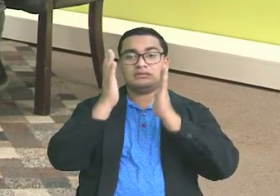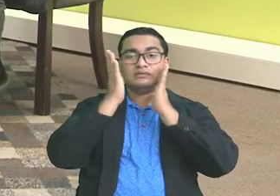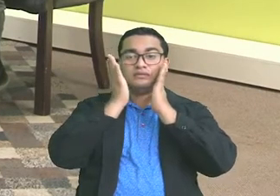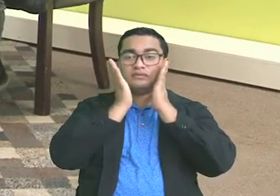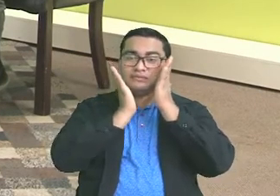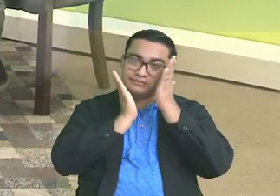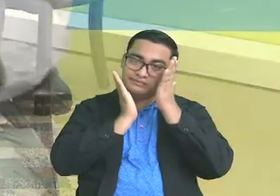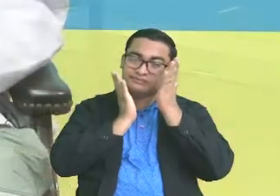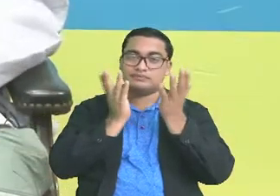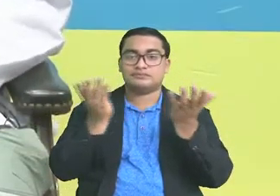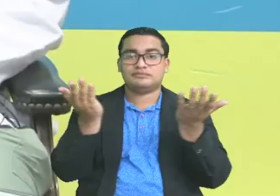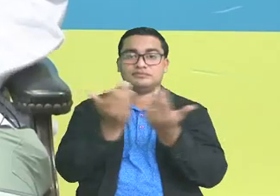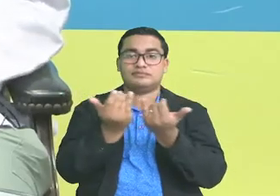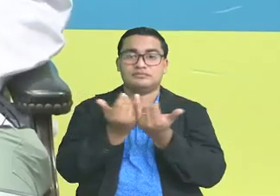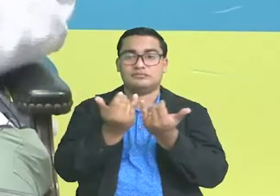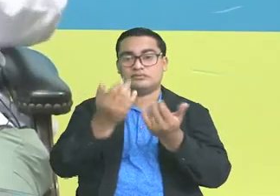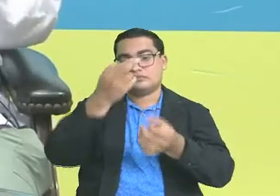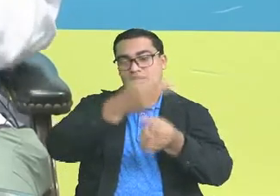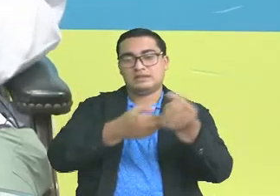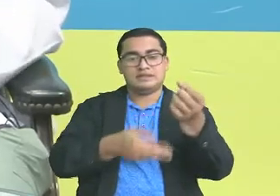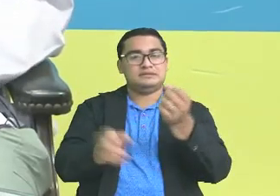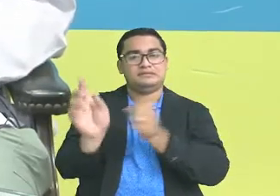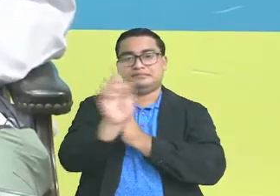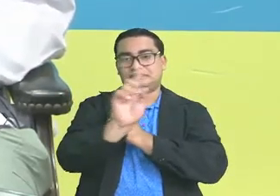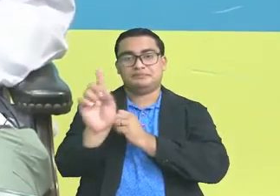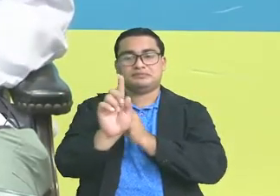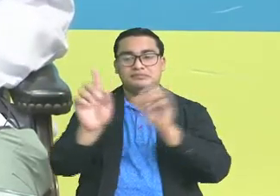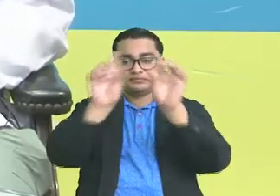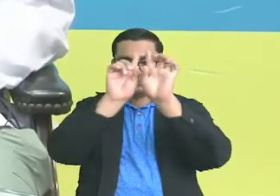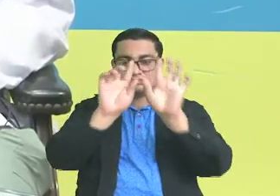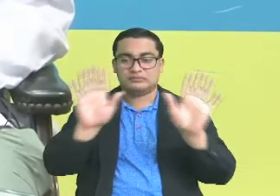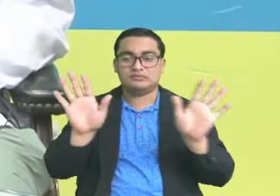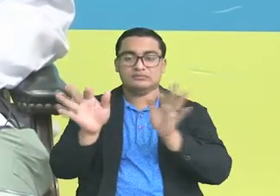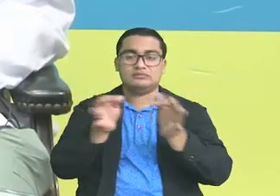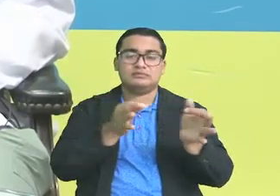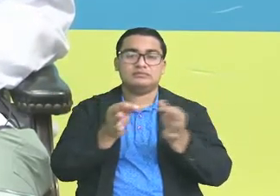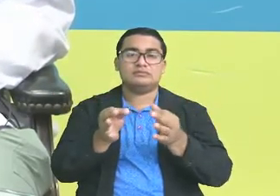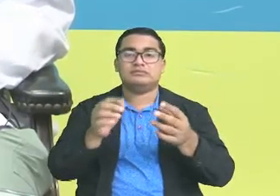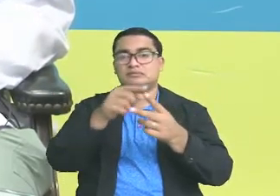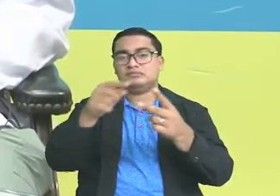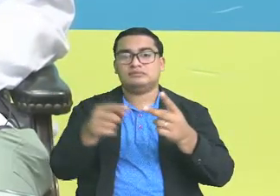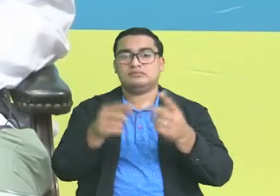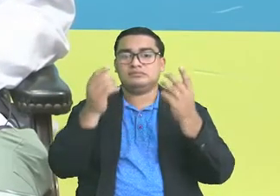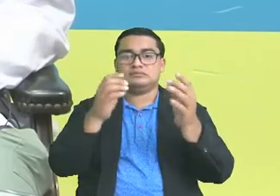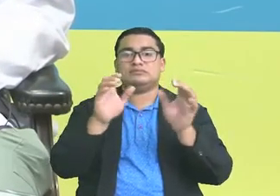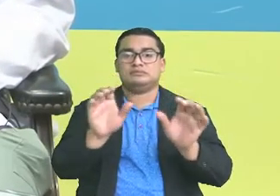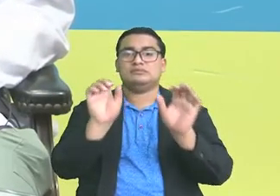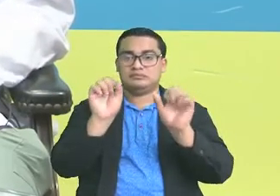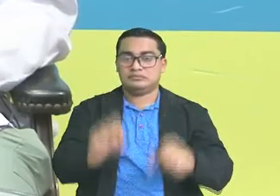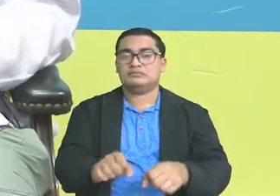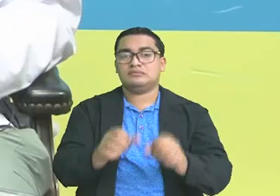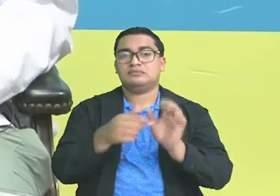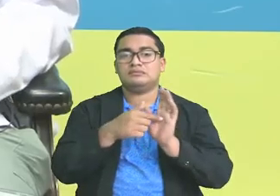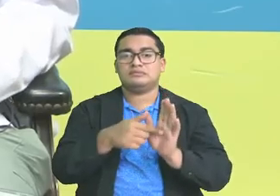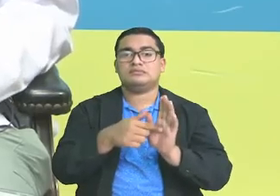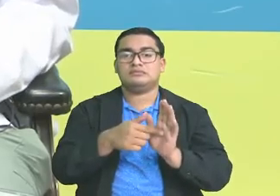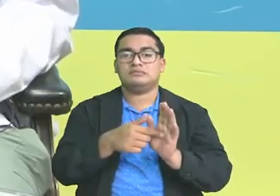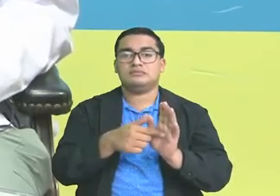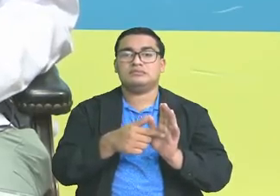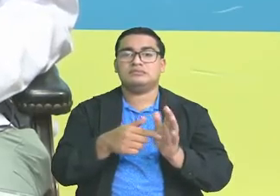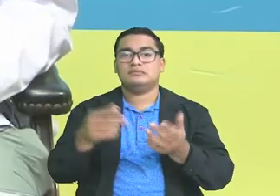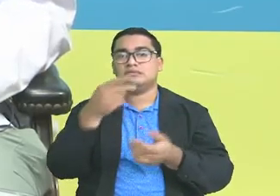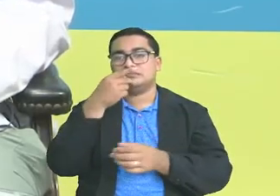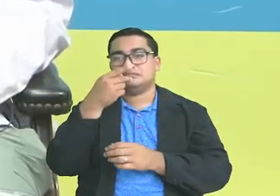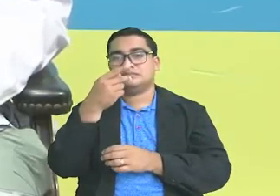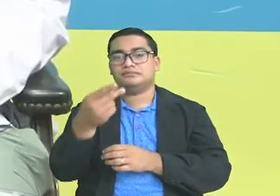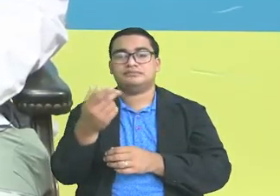que siempre es un sangrado. La sí, verdad es que pueden está ser las dos cosas. Entonces, el término es enfermedad